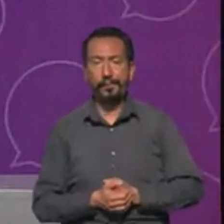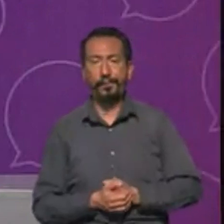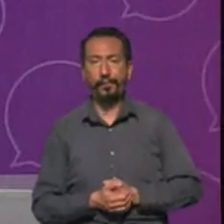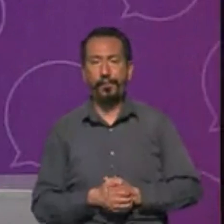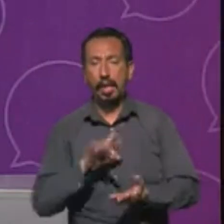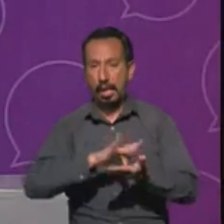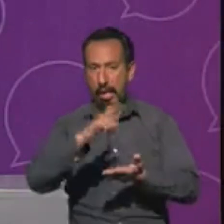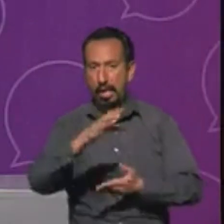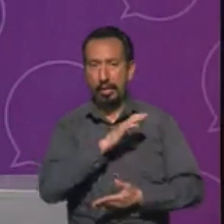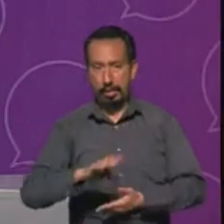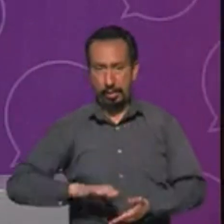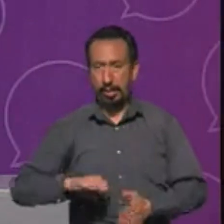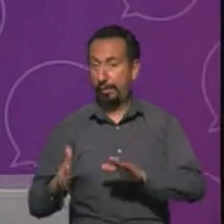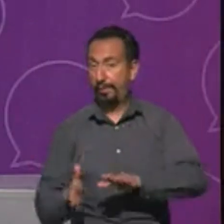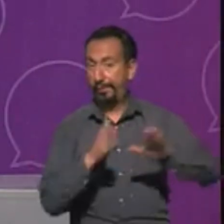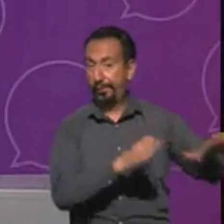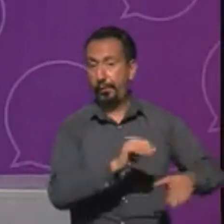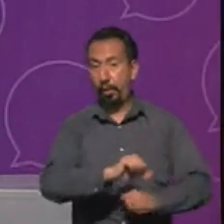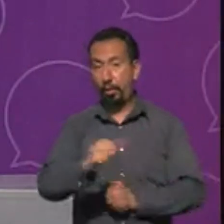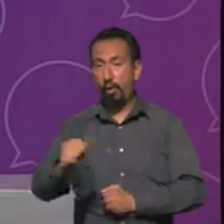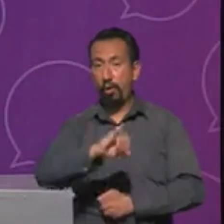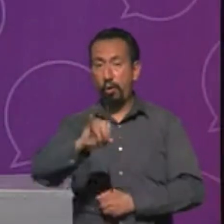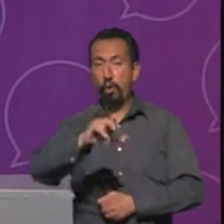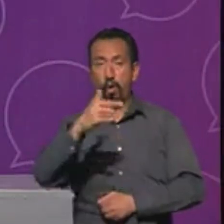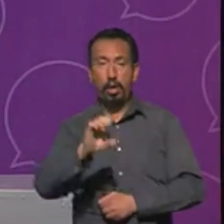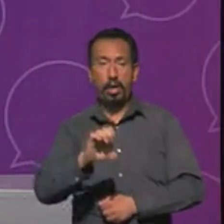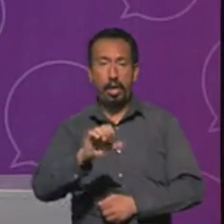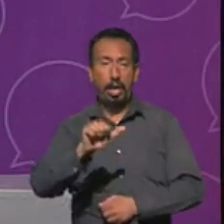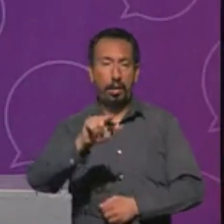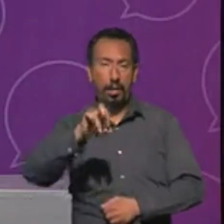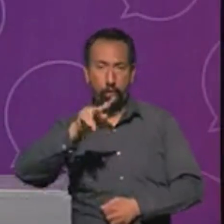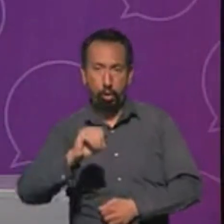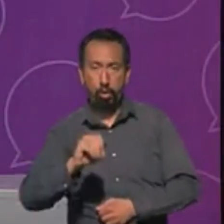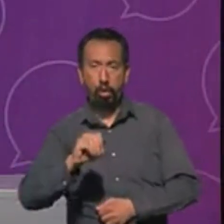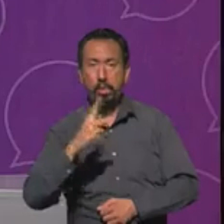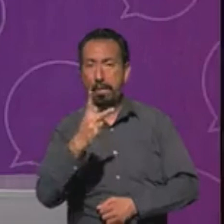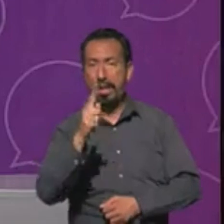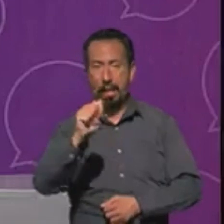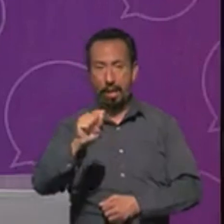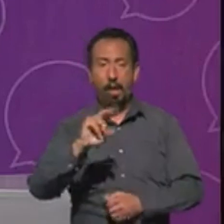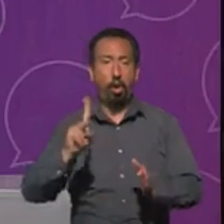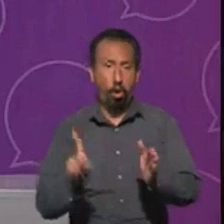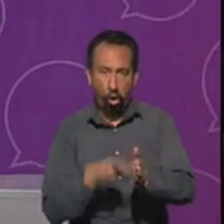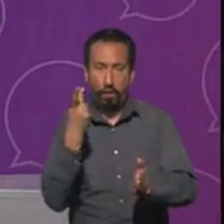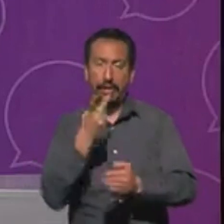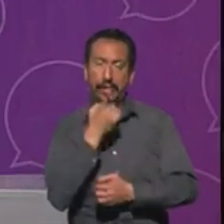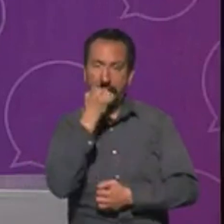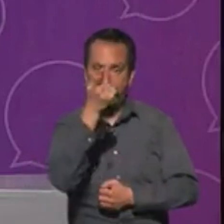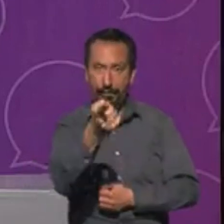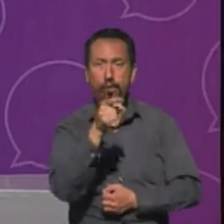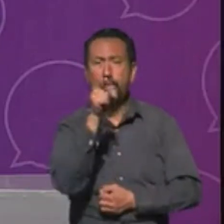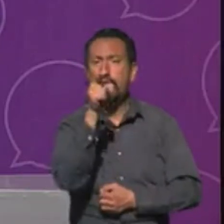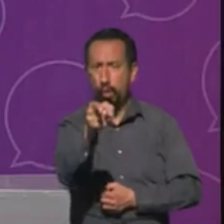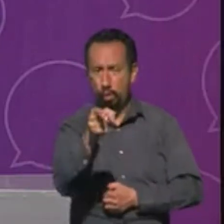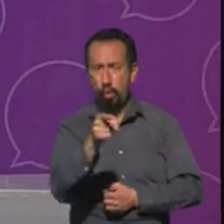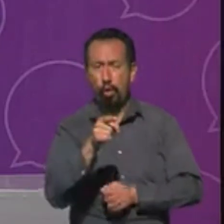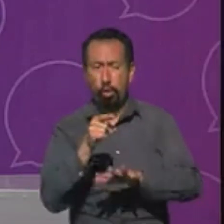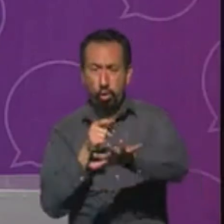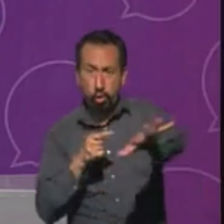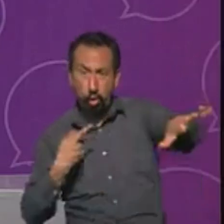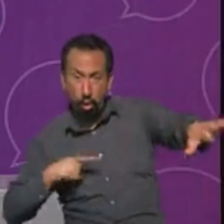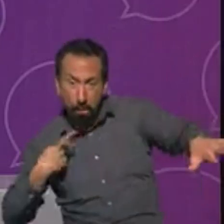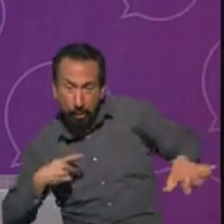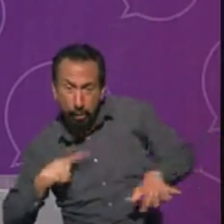escuchamos ahora la respuesta del candidato Jorge Alberto Acuña Dávalos del partido del trabajo repito la pregunta candidato Cómo generaría confianza en la